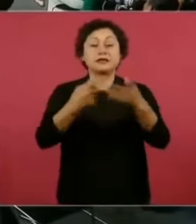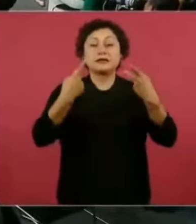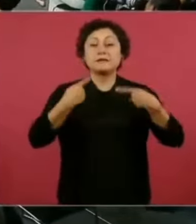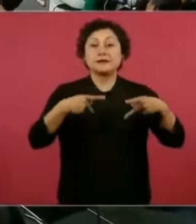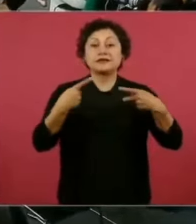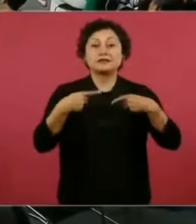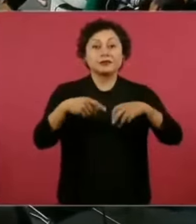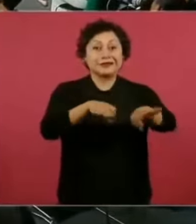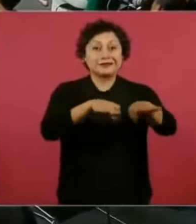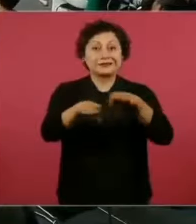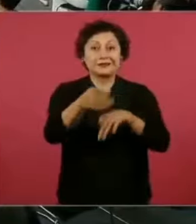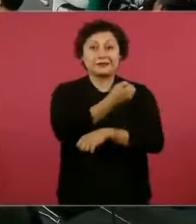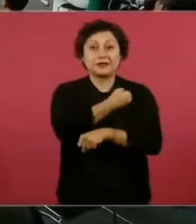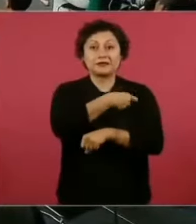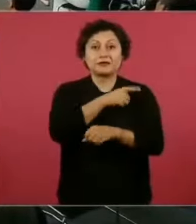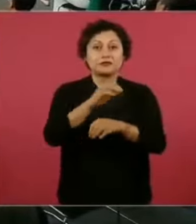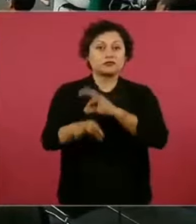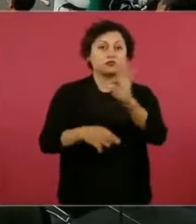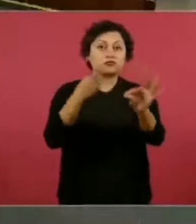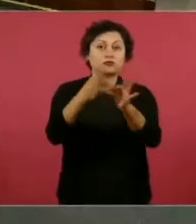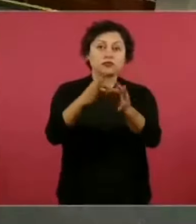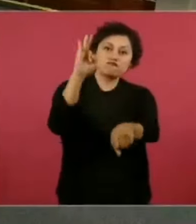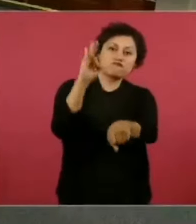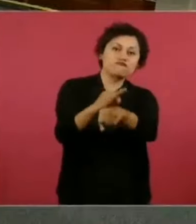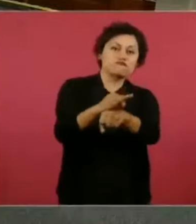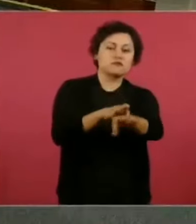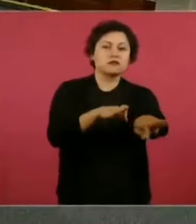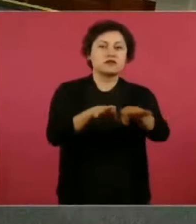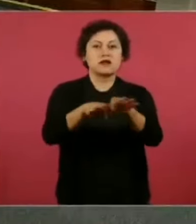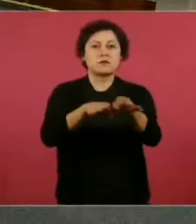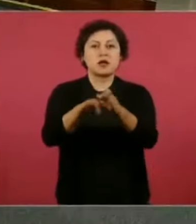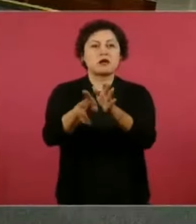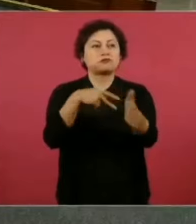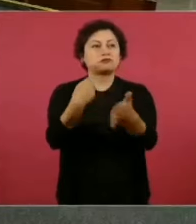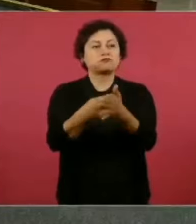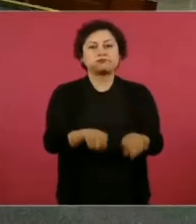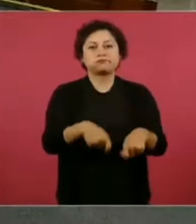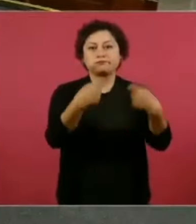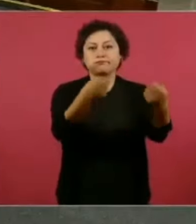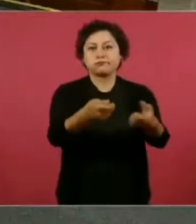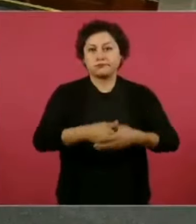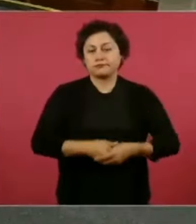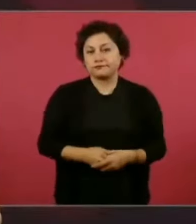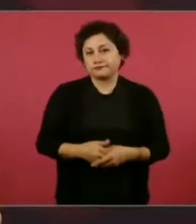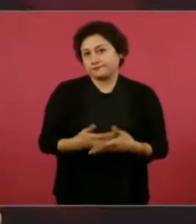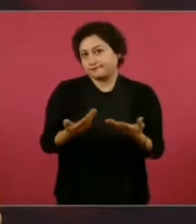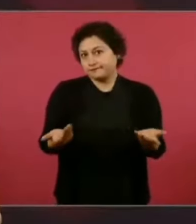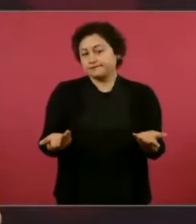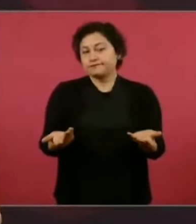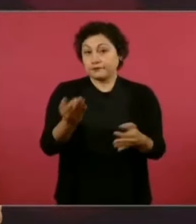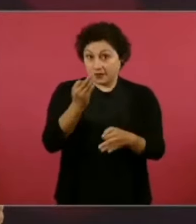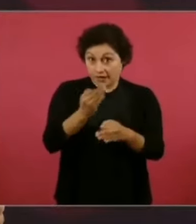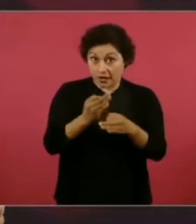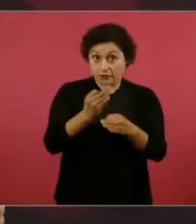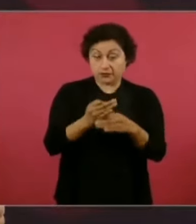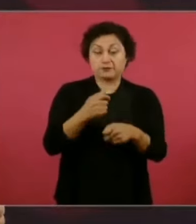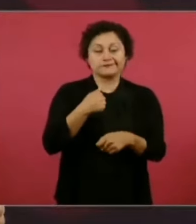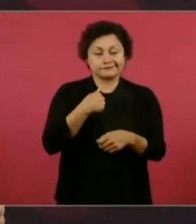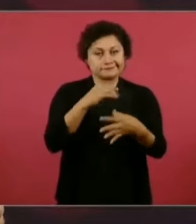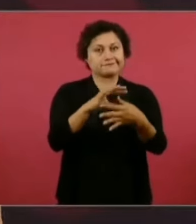de la salud, basificados. Y aprovecho también para comentar que en el caso